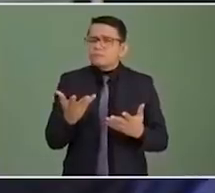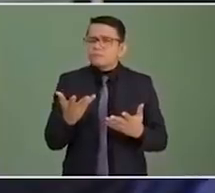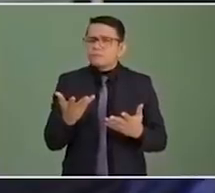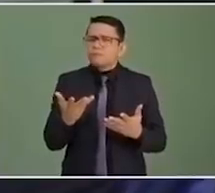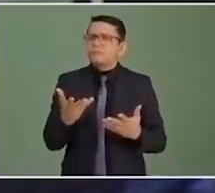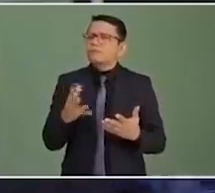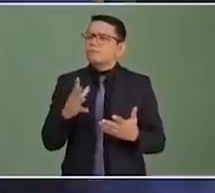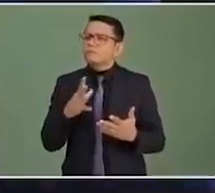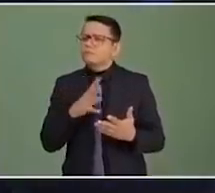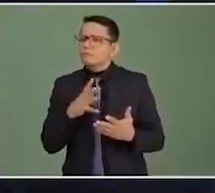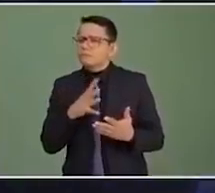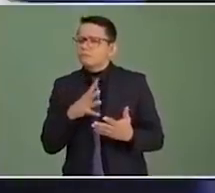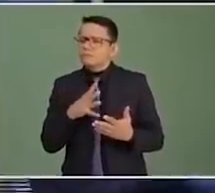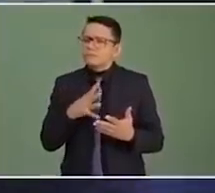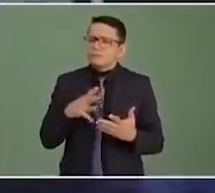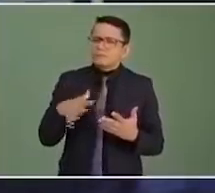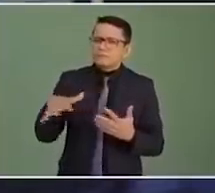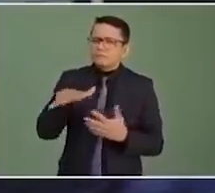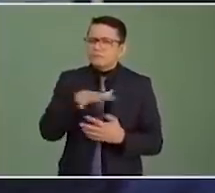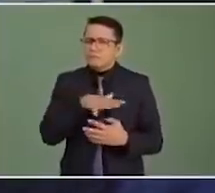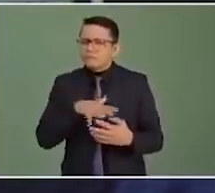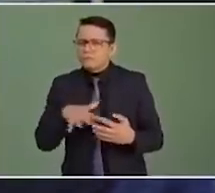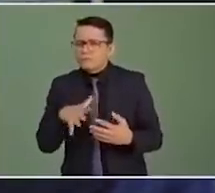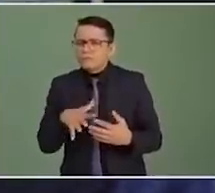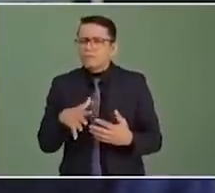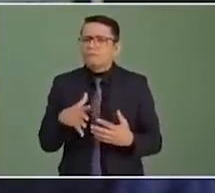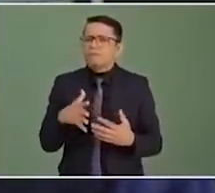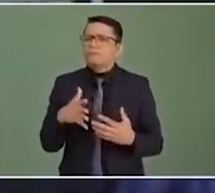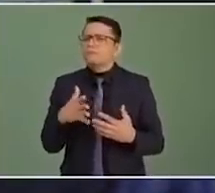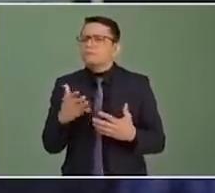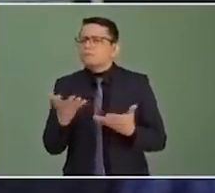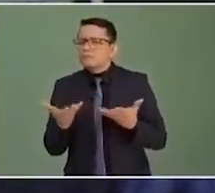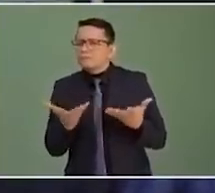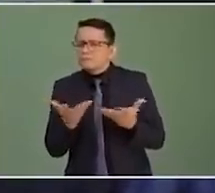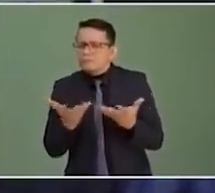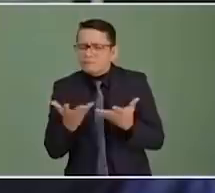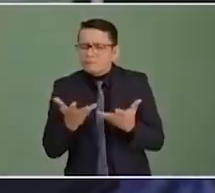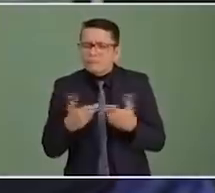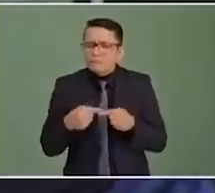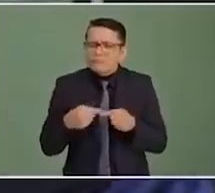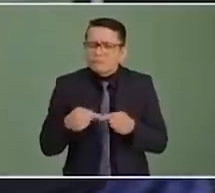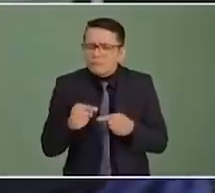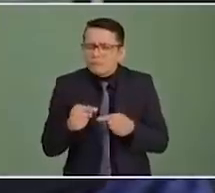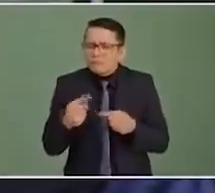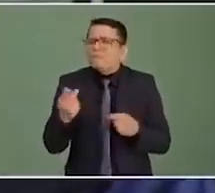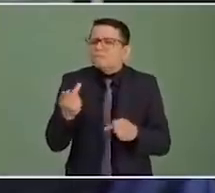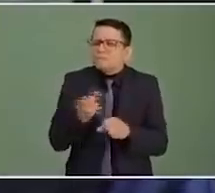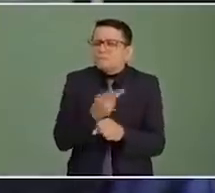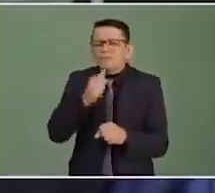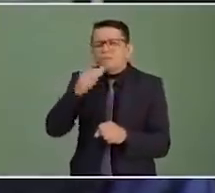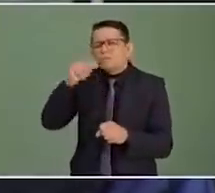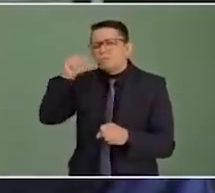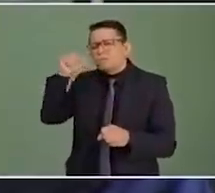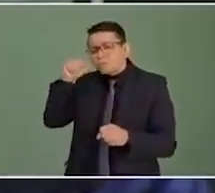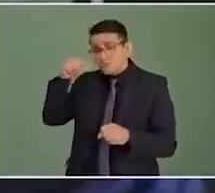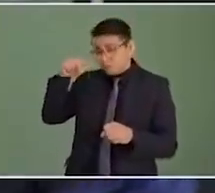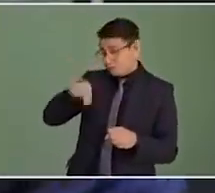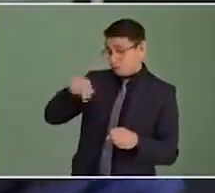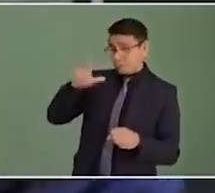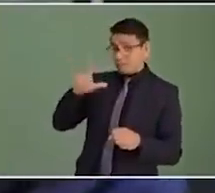hoy en la mañana recibimos el parche de lo que sucedió ayer aquí en nuevo